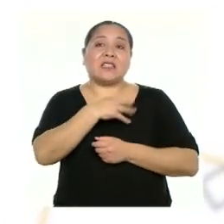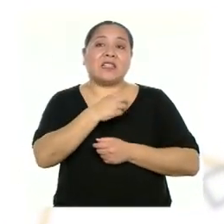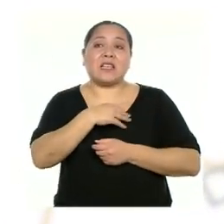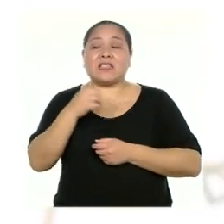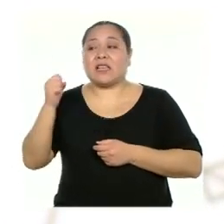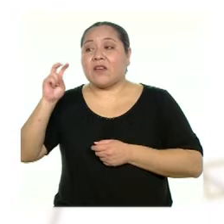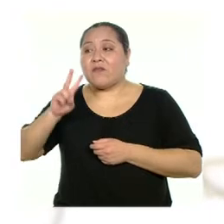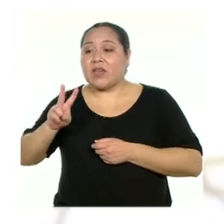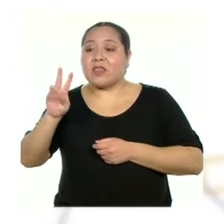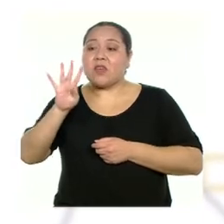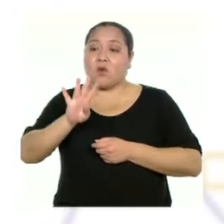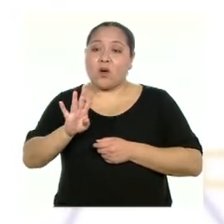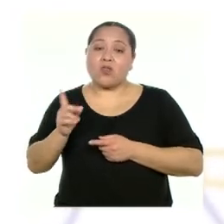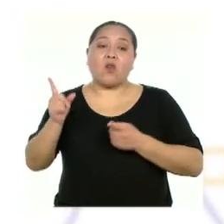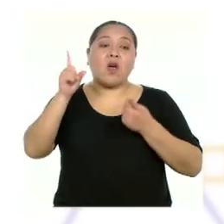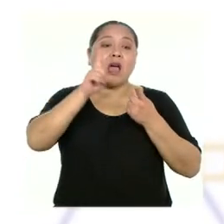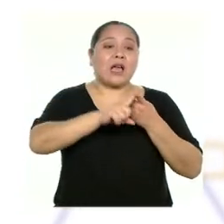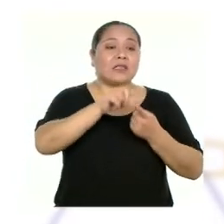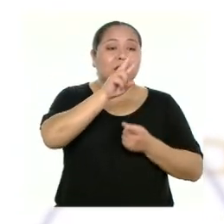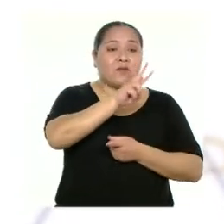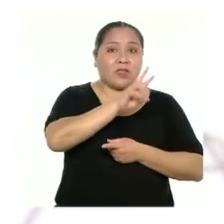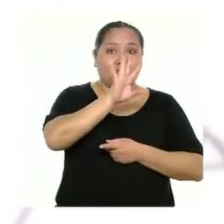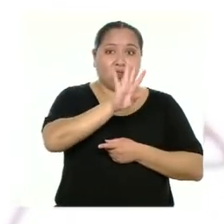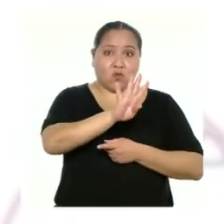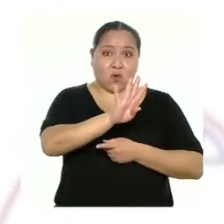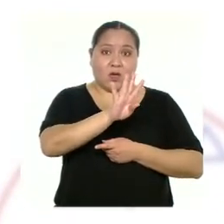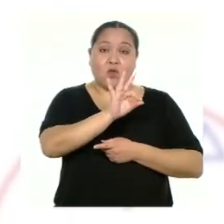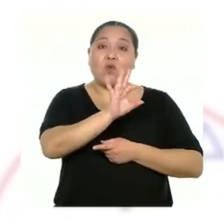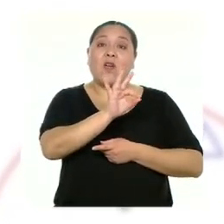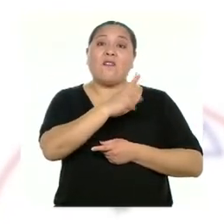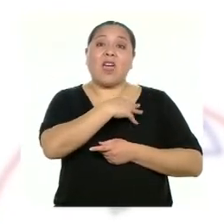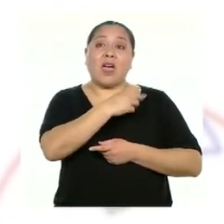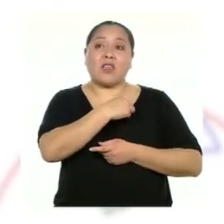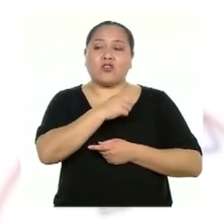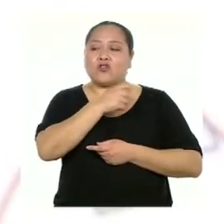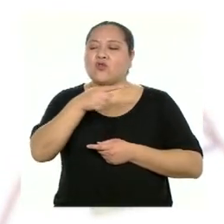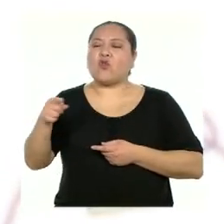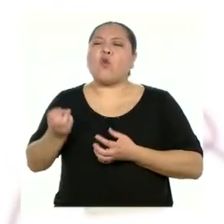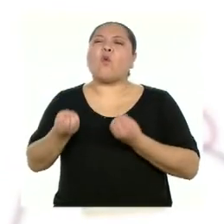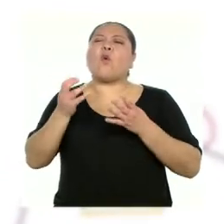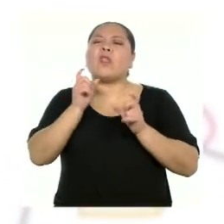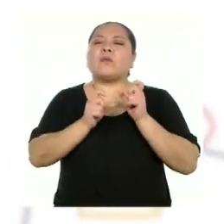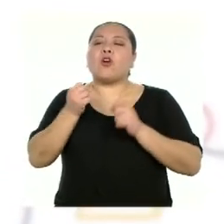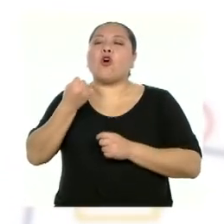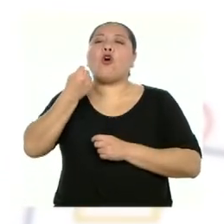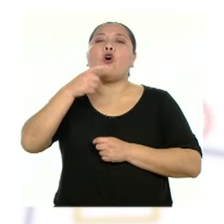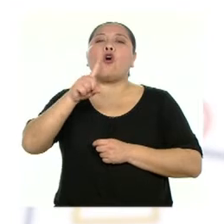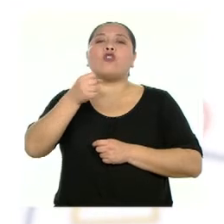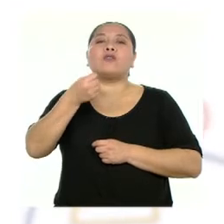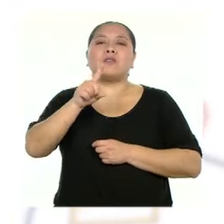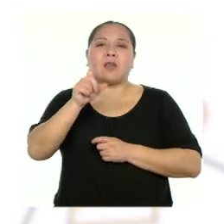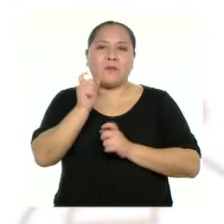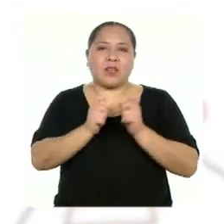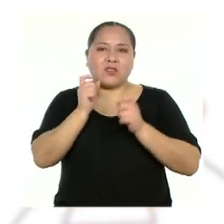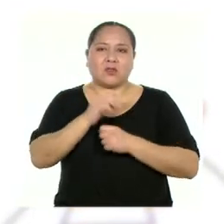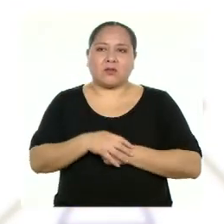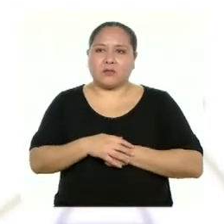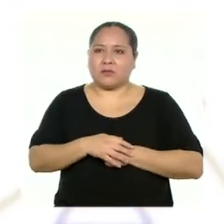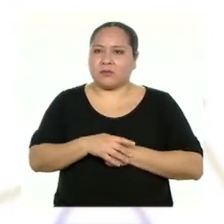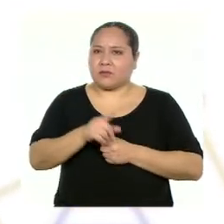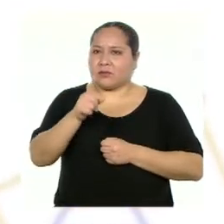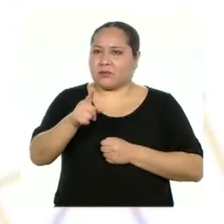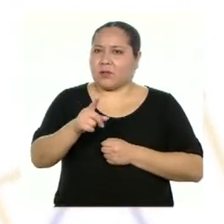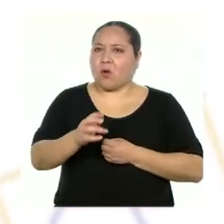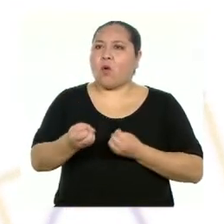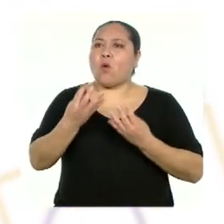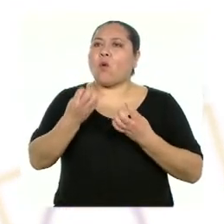desde 24 hasta 29 años. Y en total son 11 personas. ¿Me puedes decir qué edad tenía